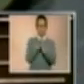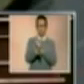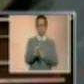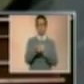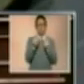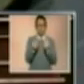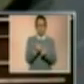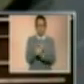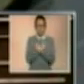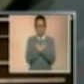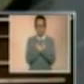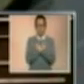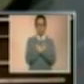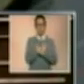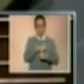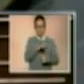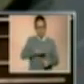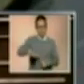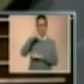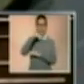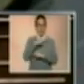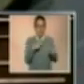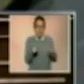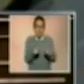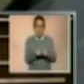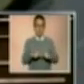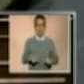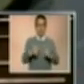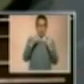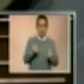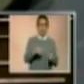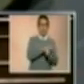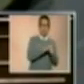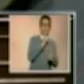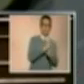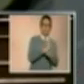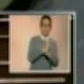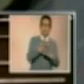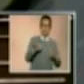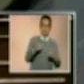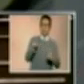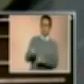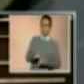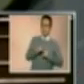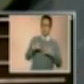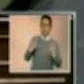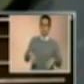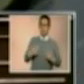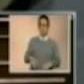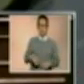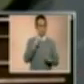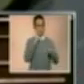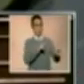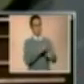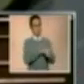Davidson. Hoy el presidente Nicolás Maduro estaba en Argentina, arreglando pues un tema, por supuesto, que es de vital importancia para Venezuela, que